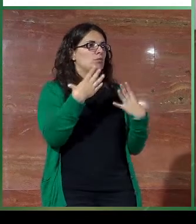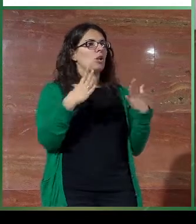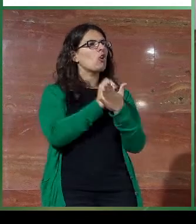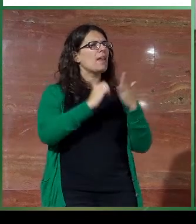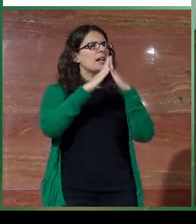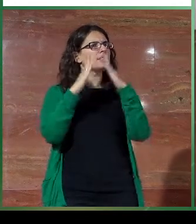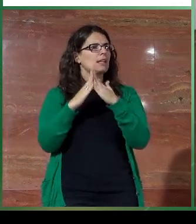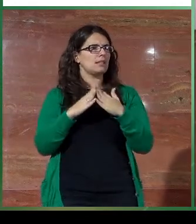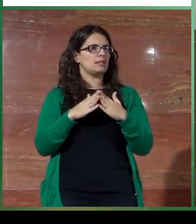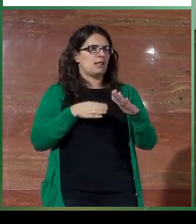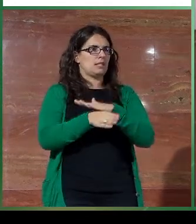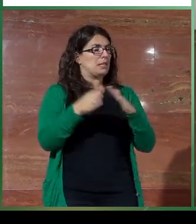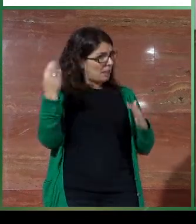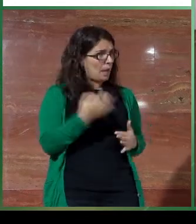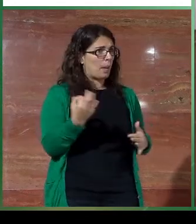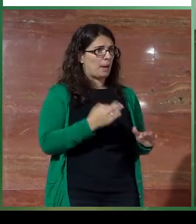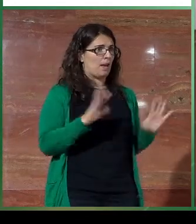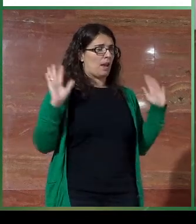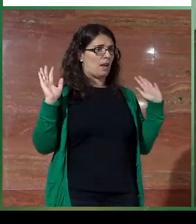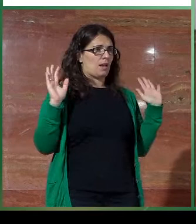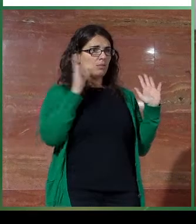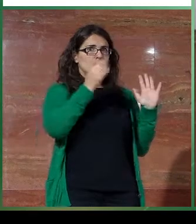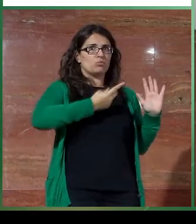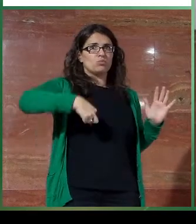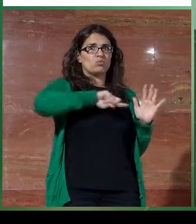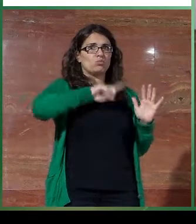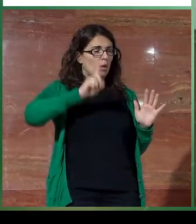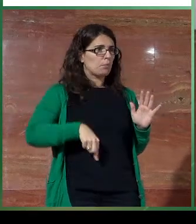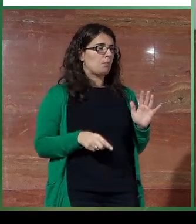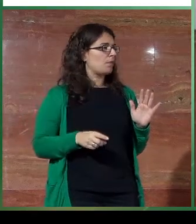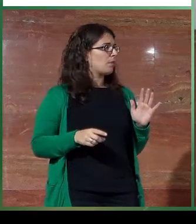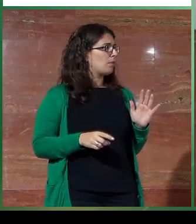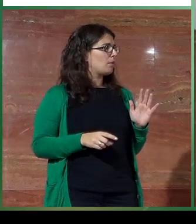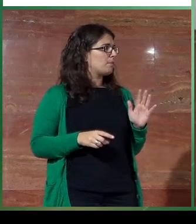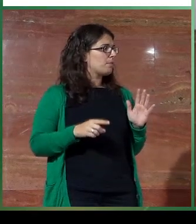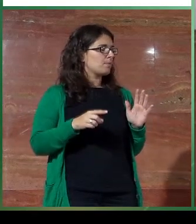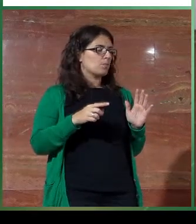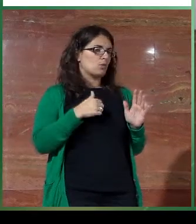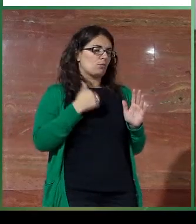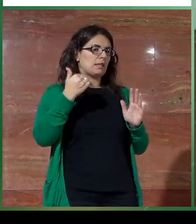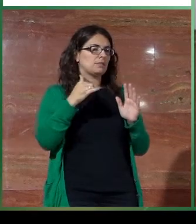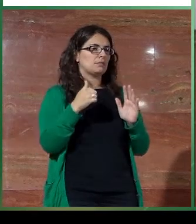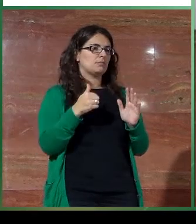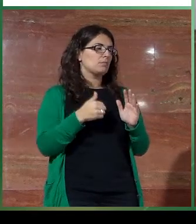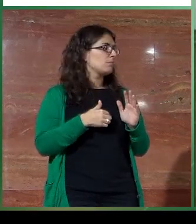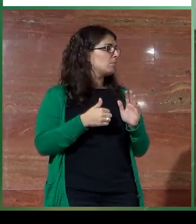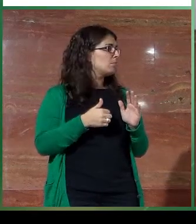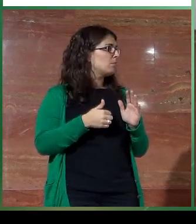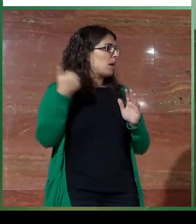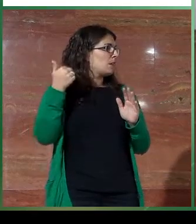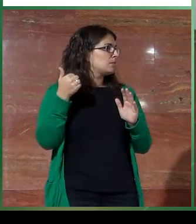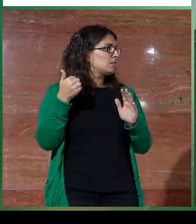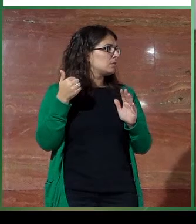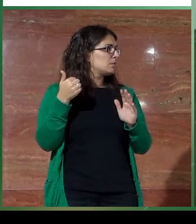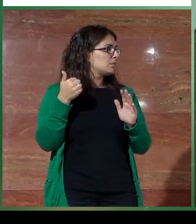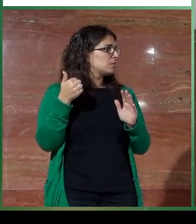accesibles. Deberían serlo porque nosotros vamos cambiando. Yo estoy más cerca que la mayoría de los que están aquí de